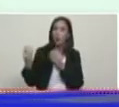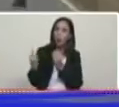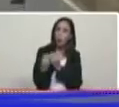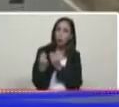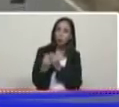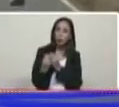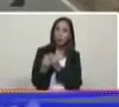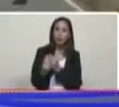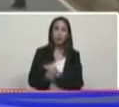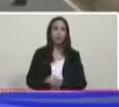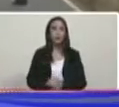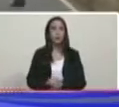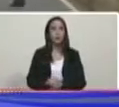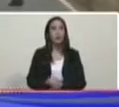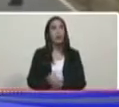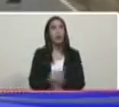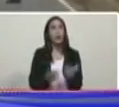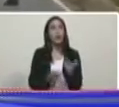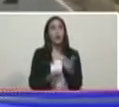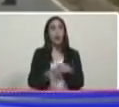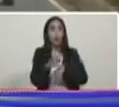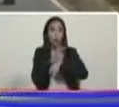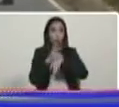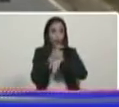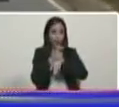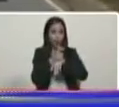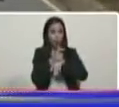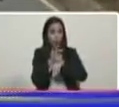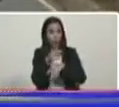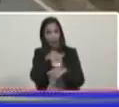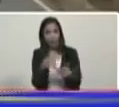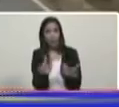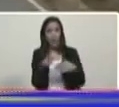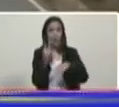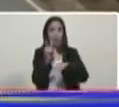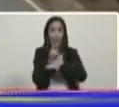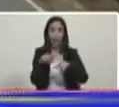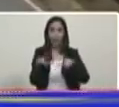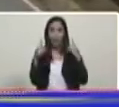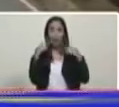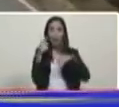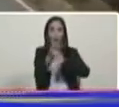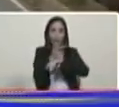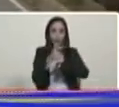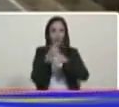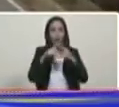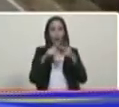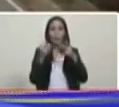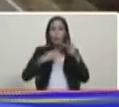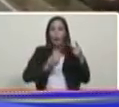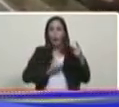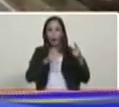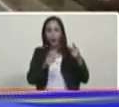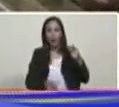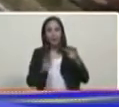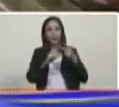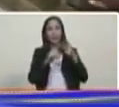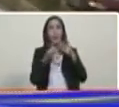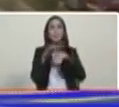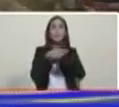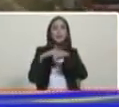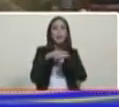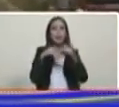jefe Jorge García Carneiro, gobernador del estado Vargas, su alcalde, el ministro de